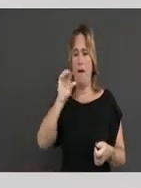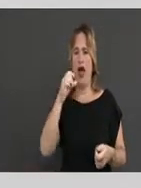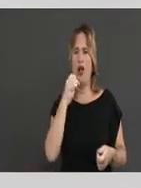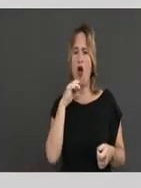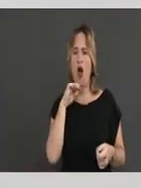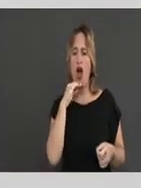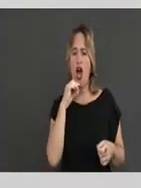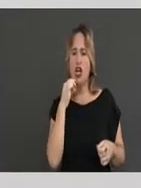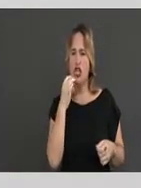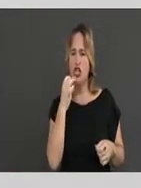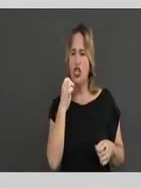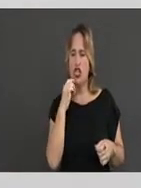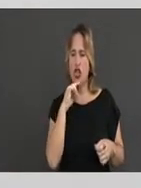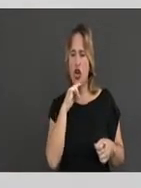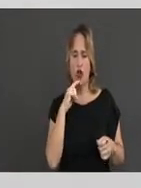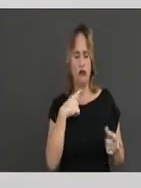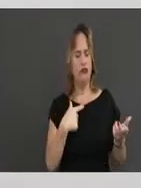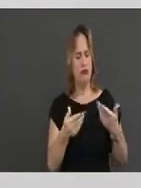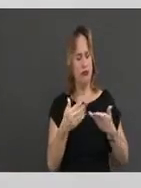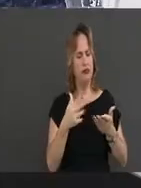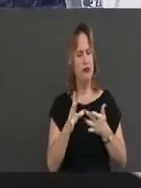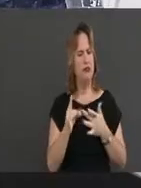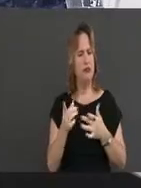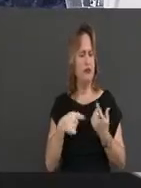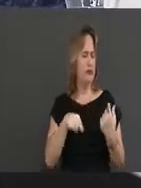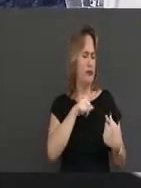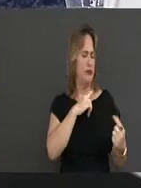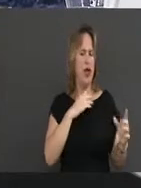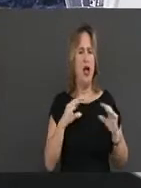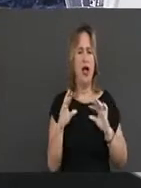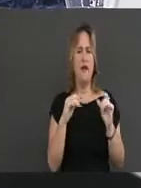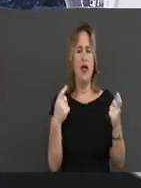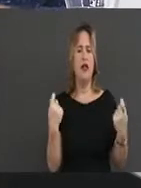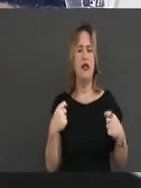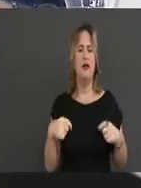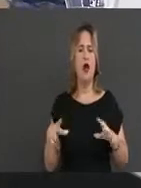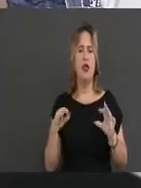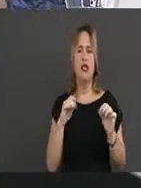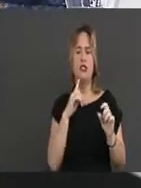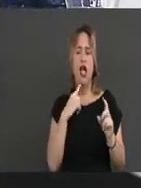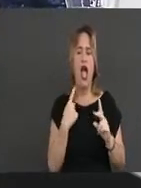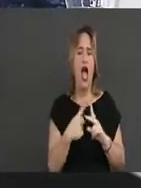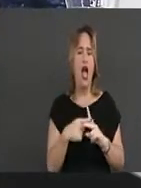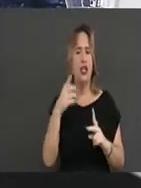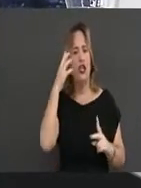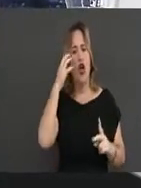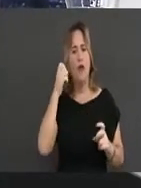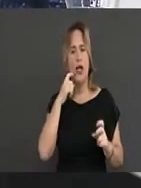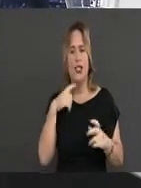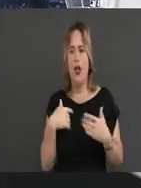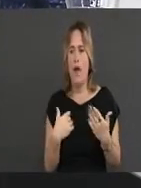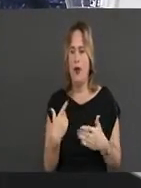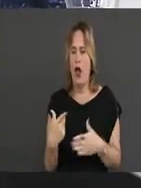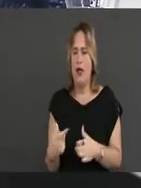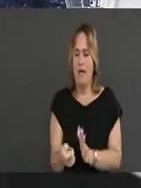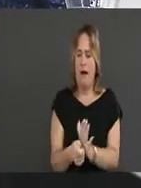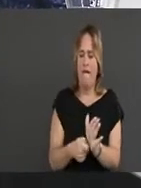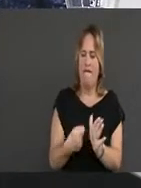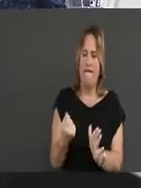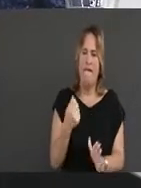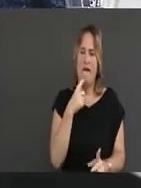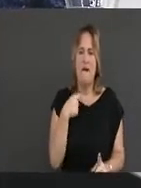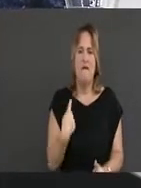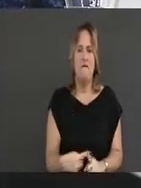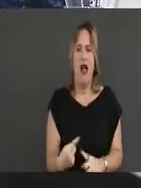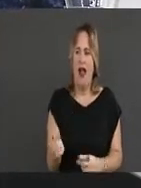Ya tuvimos la oportunidad de dialogar la semana anterior. Tengo que decir que mediáticamente, gobernador, el tema de los cajeros automáticos fue uno de los